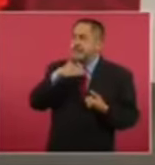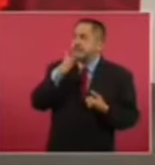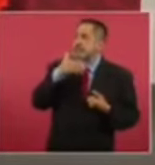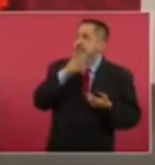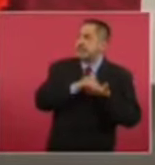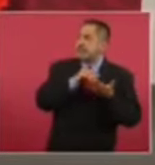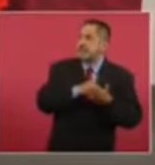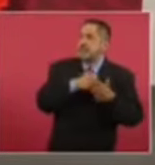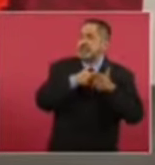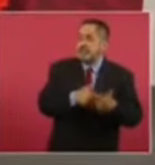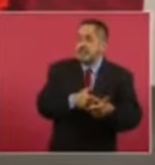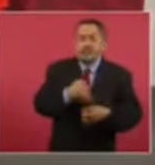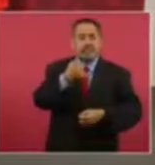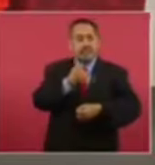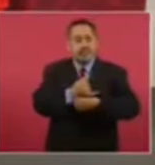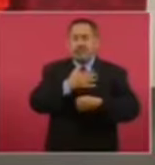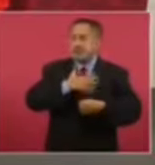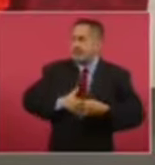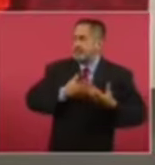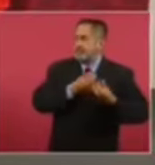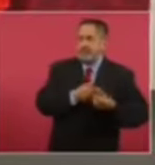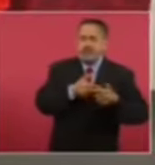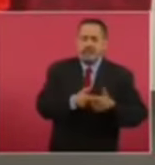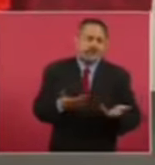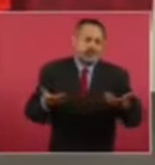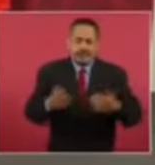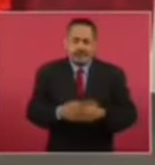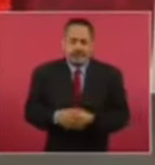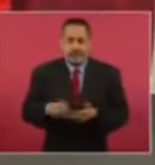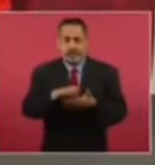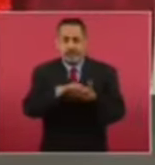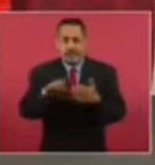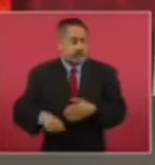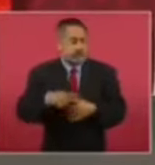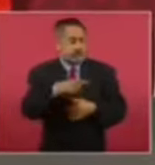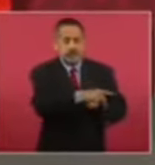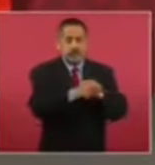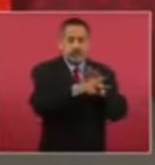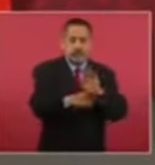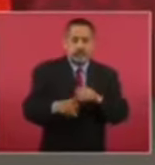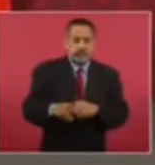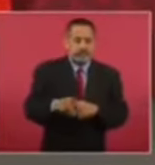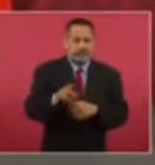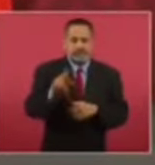de injusticias, de privilegios. Por ejemplo, en la Reforma no hay un articulista, uno,